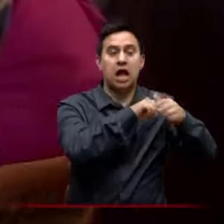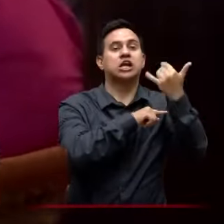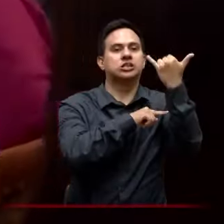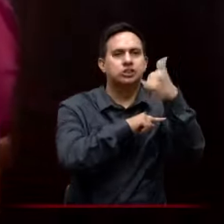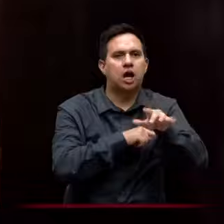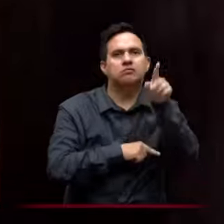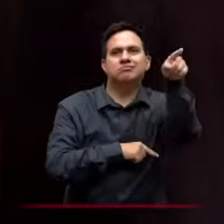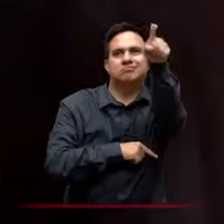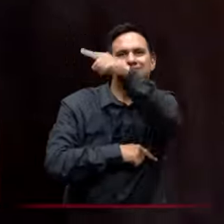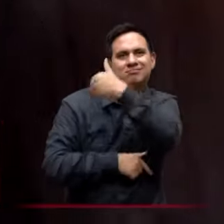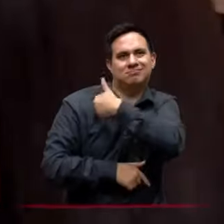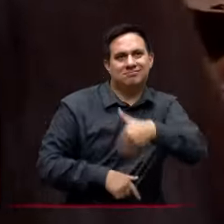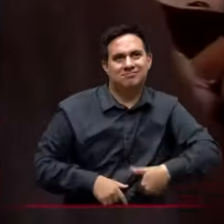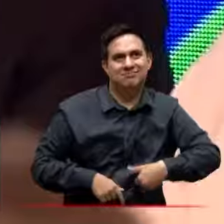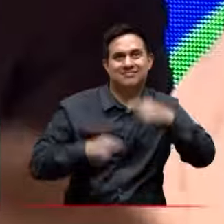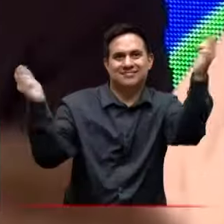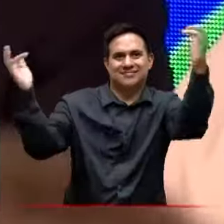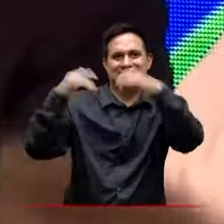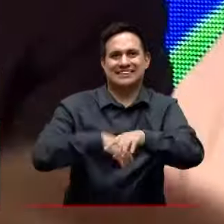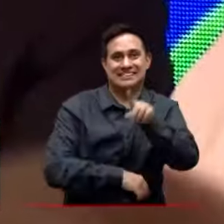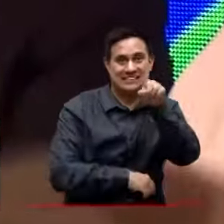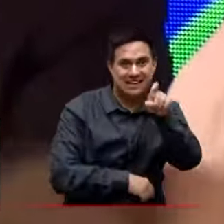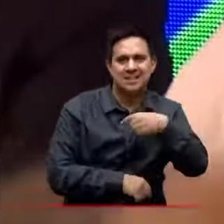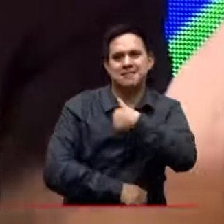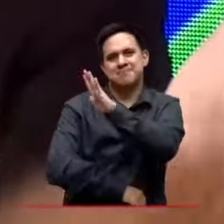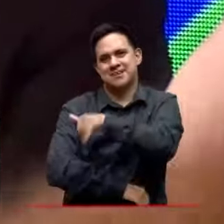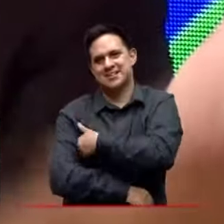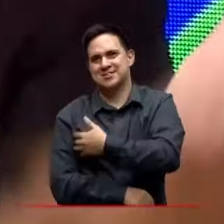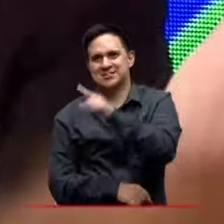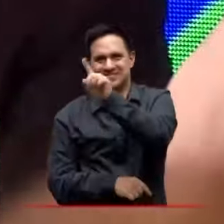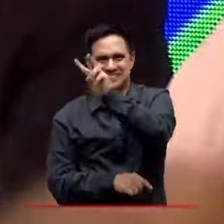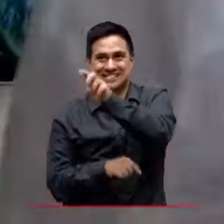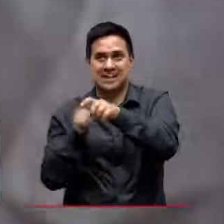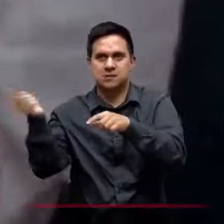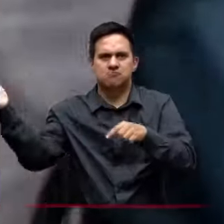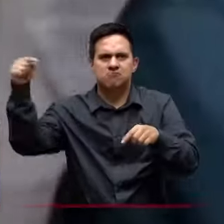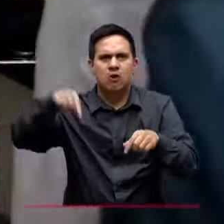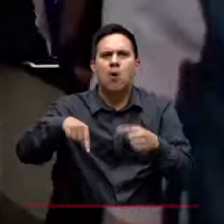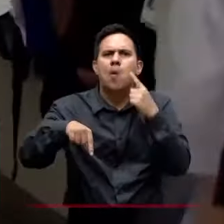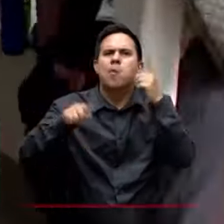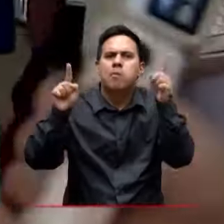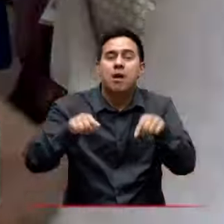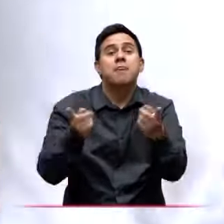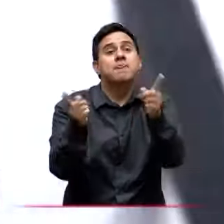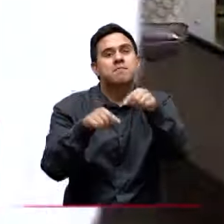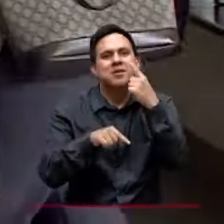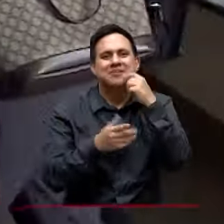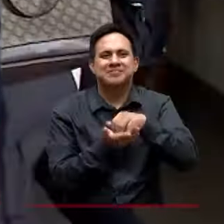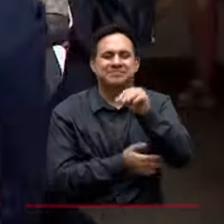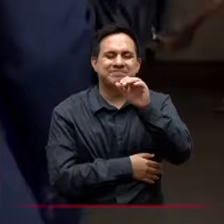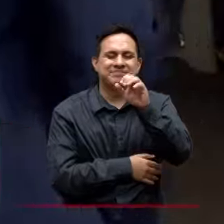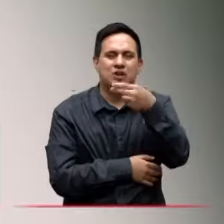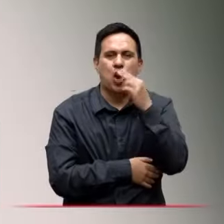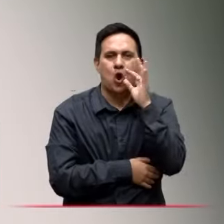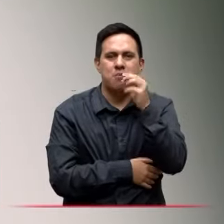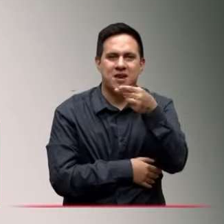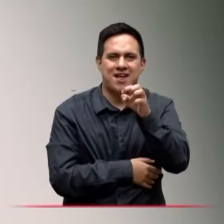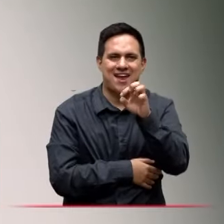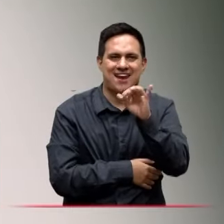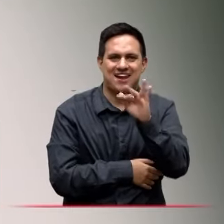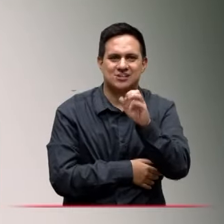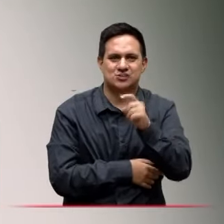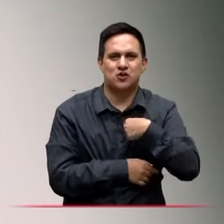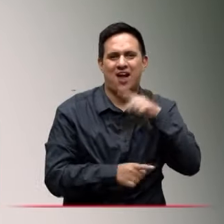Estado, 110 ministros y 23 viceministros. Una de las visitas será la del expresidente Ernesto Samper. Allí